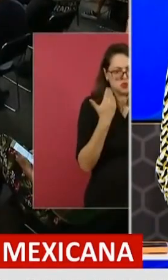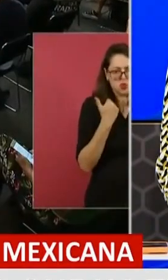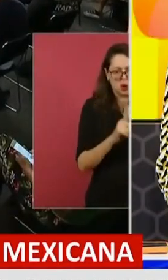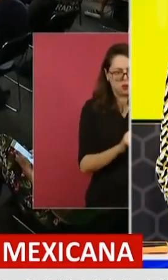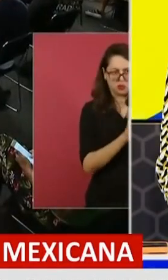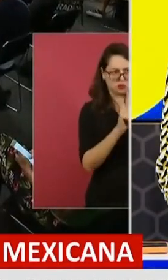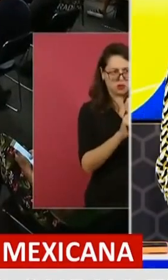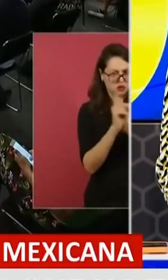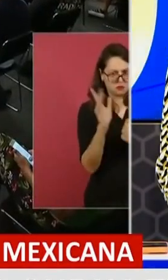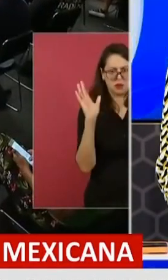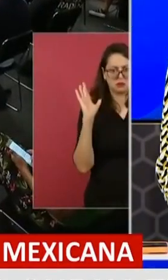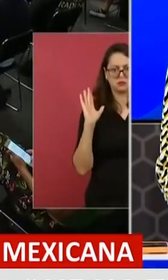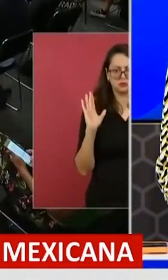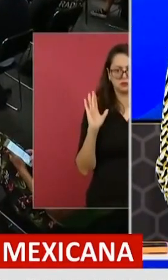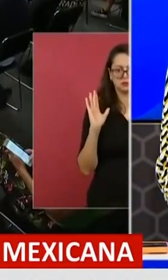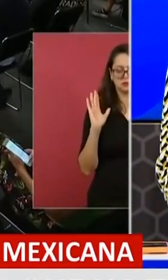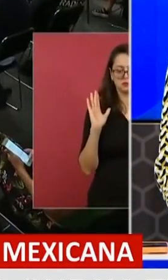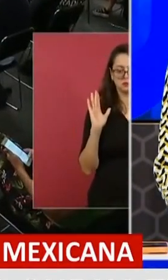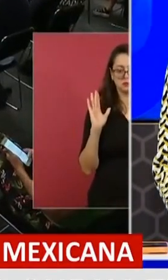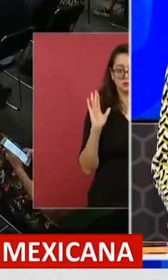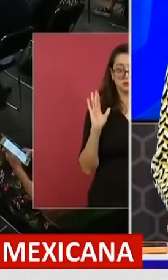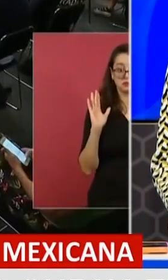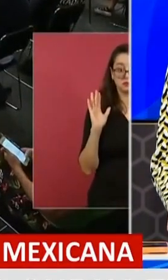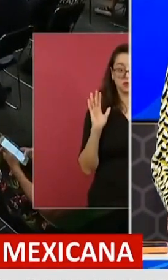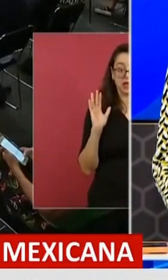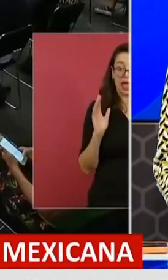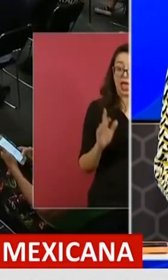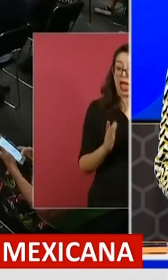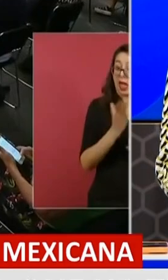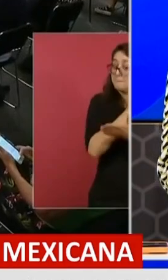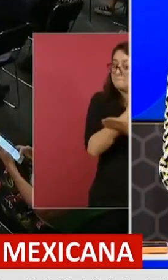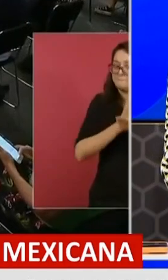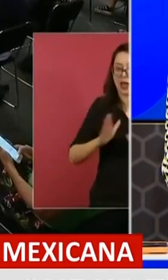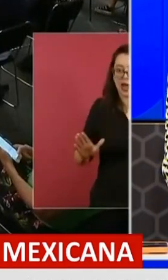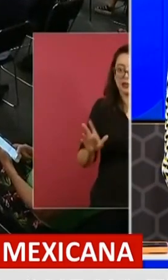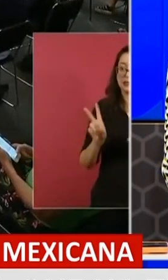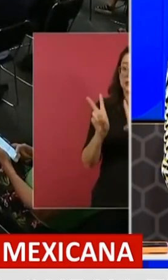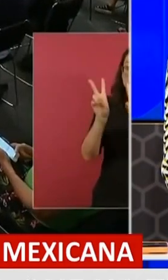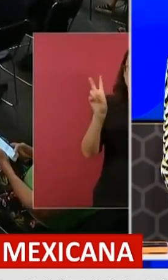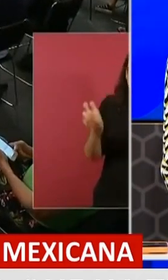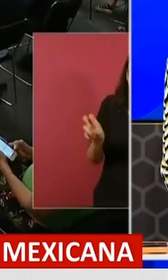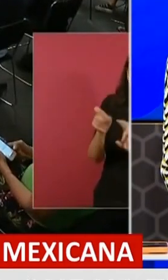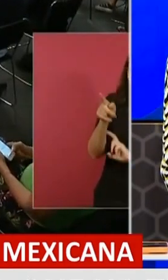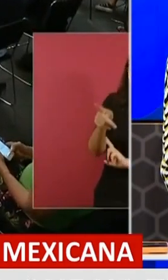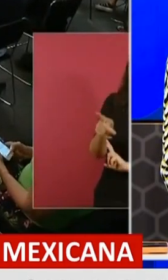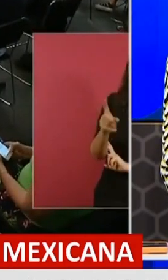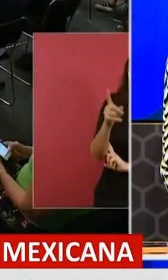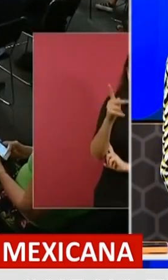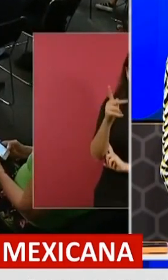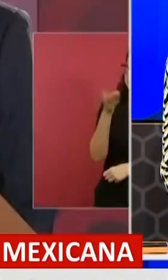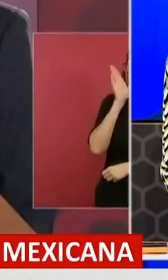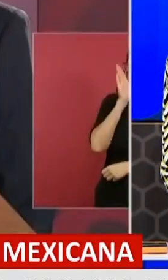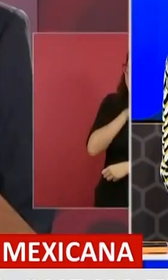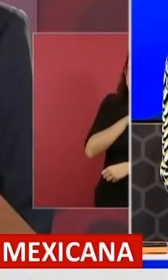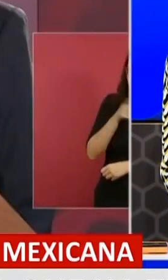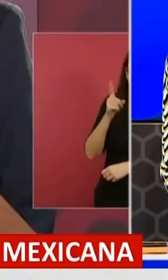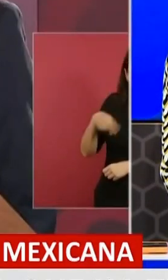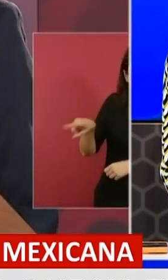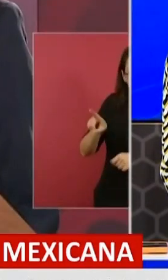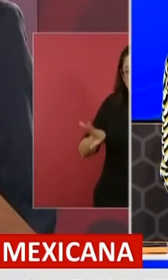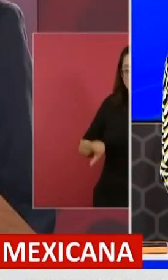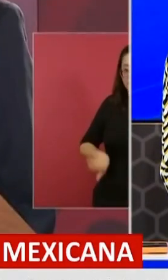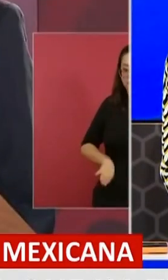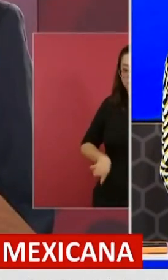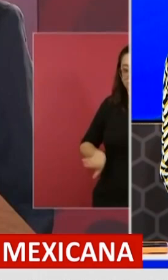Foro de Cooperación Económica hacia Pacífico, pero podemos hablar también del G20, pero podemos hablar de